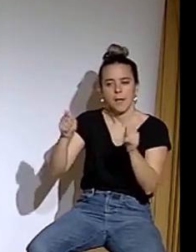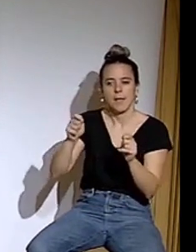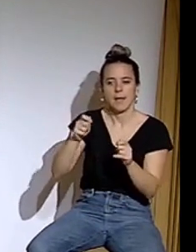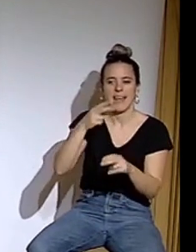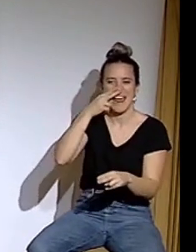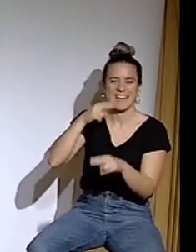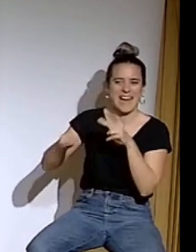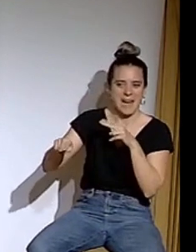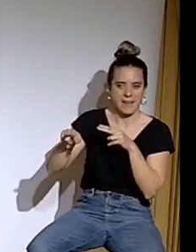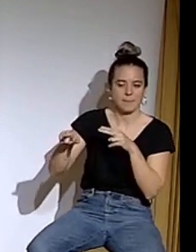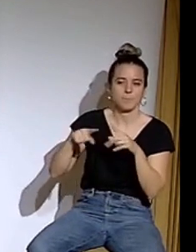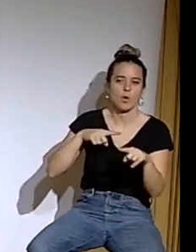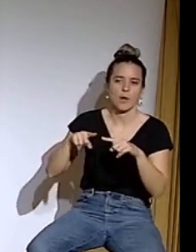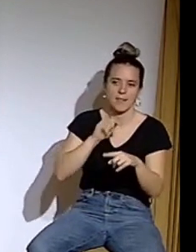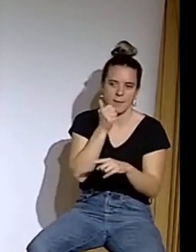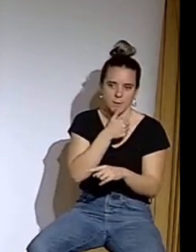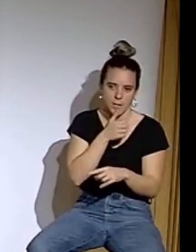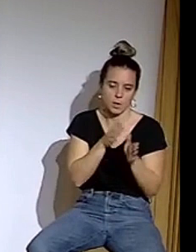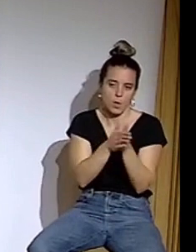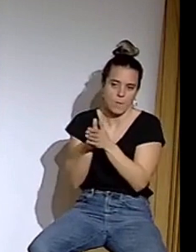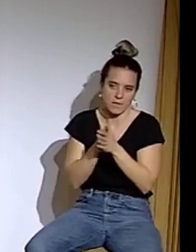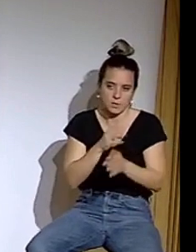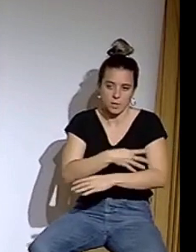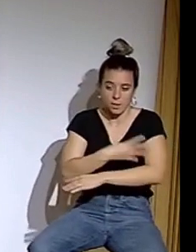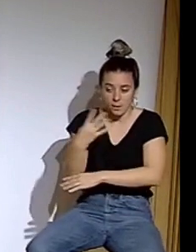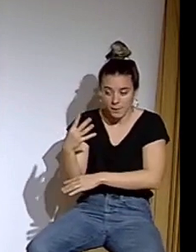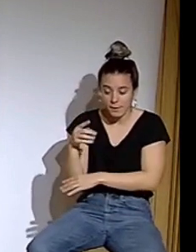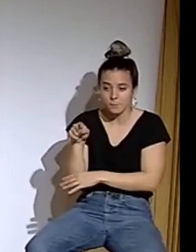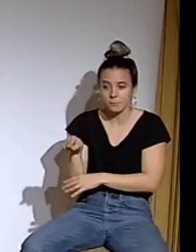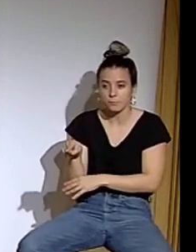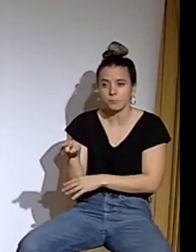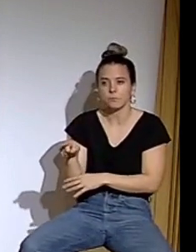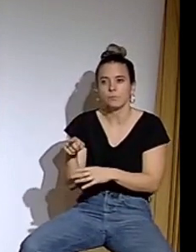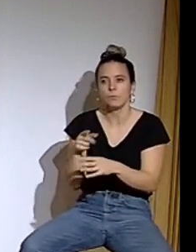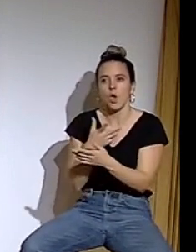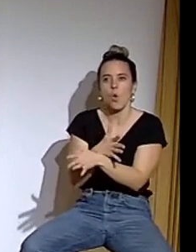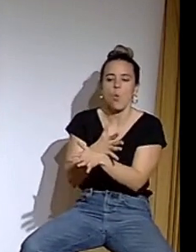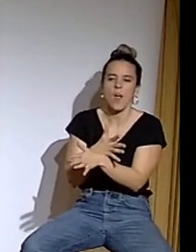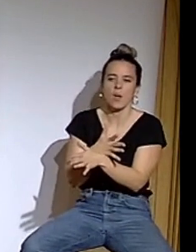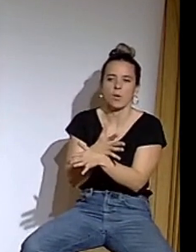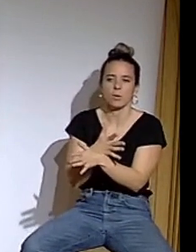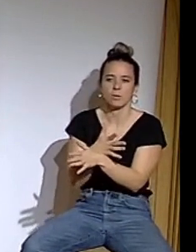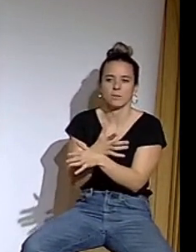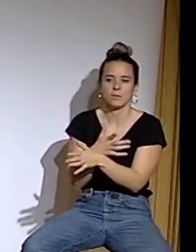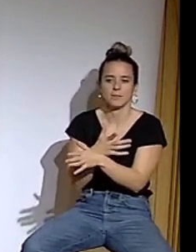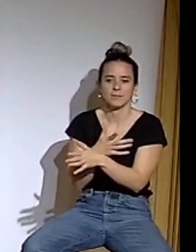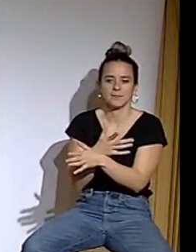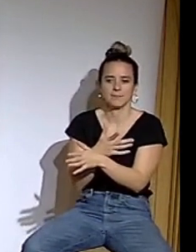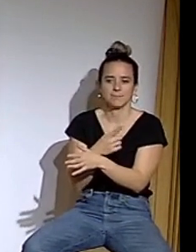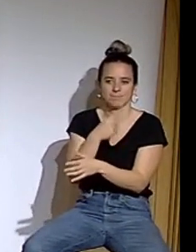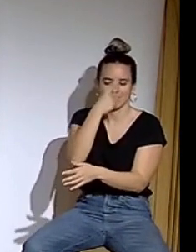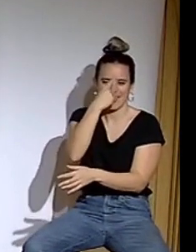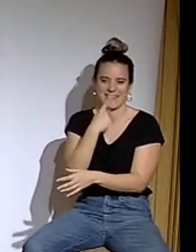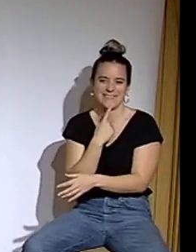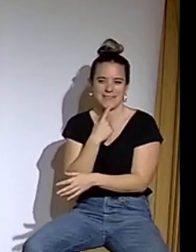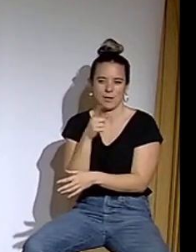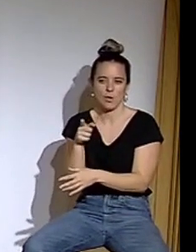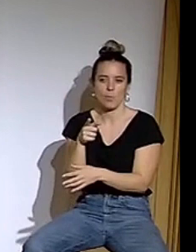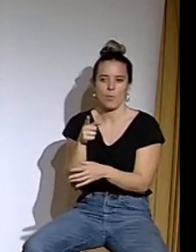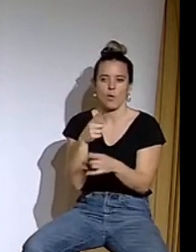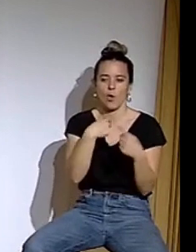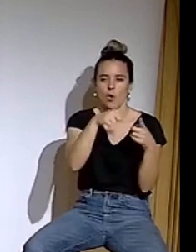y bueno esta era más que nada un juego estético con elementos pop